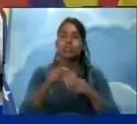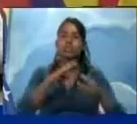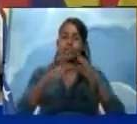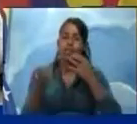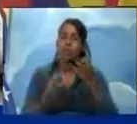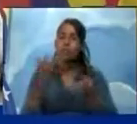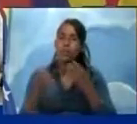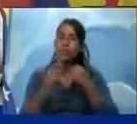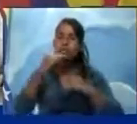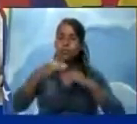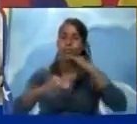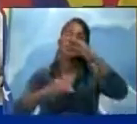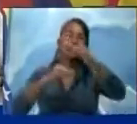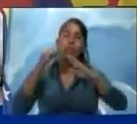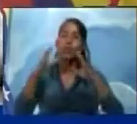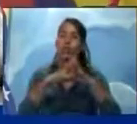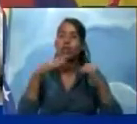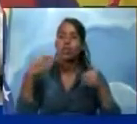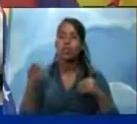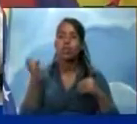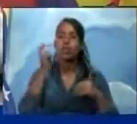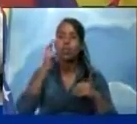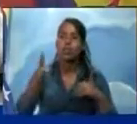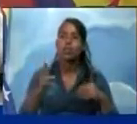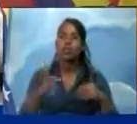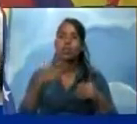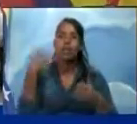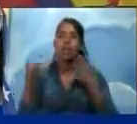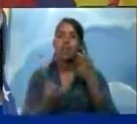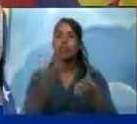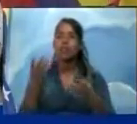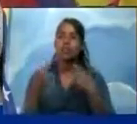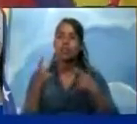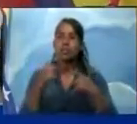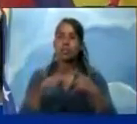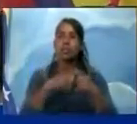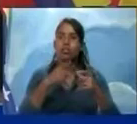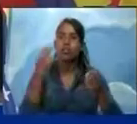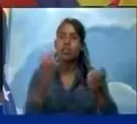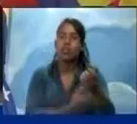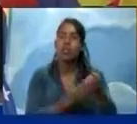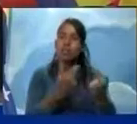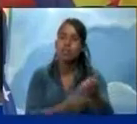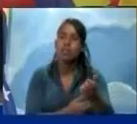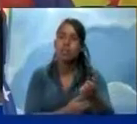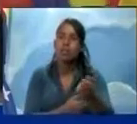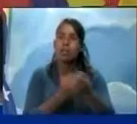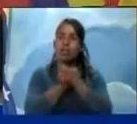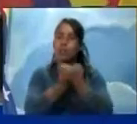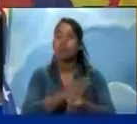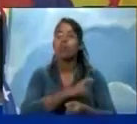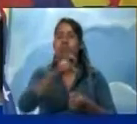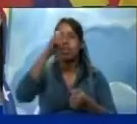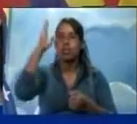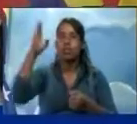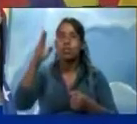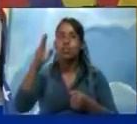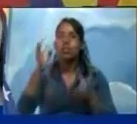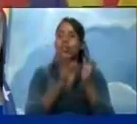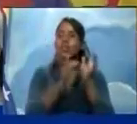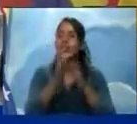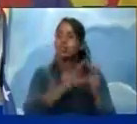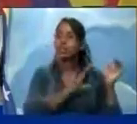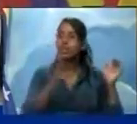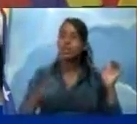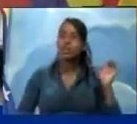en paila, y todo lo que vio en las pailas del infierno. Hermano, por el amor de Dios, hermano, el evangelio,